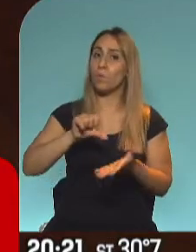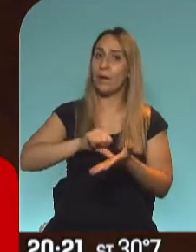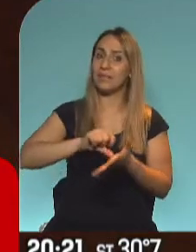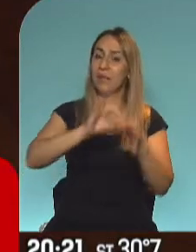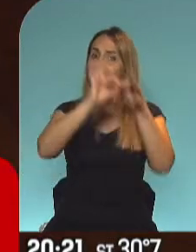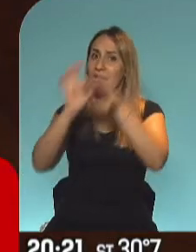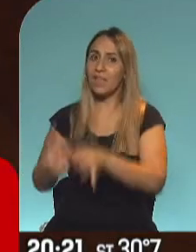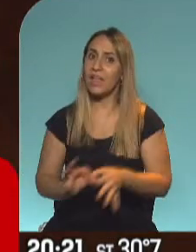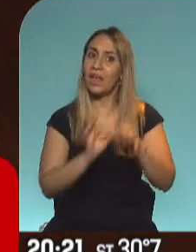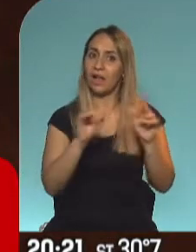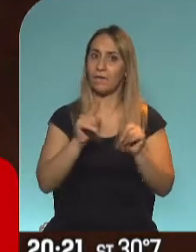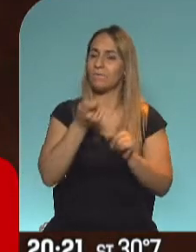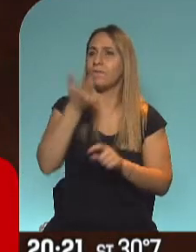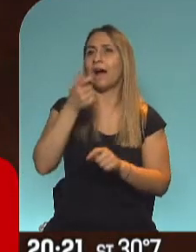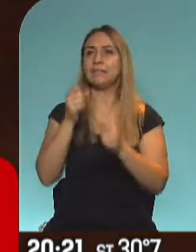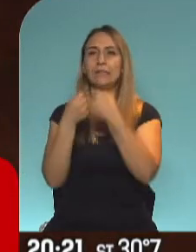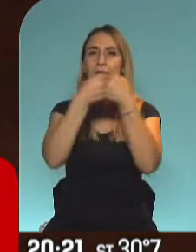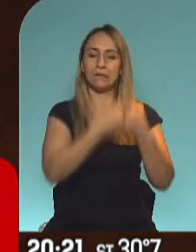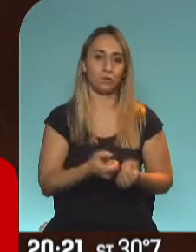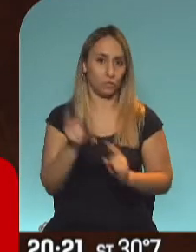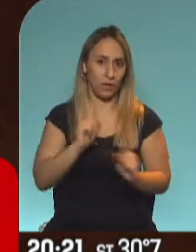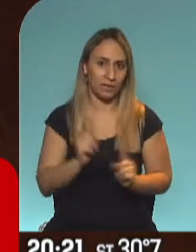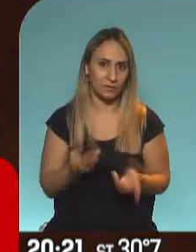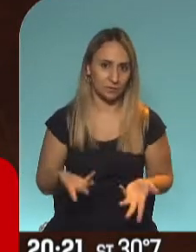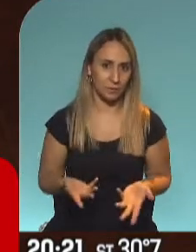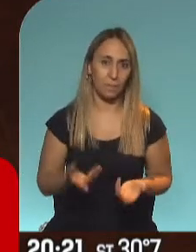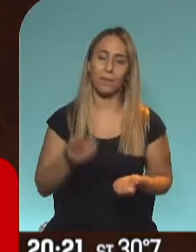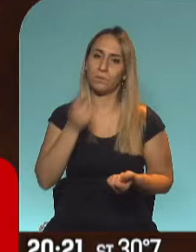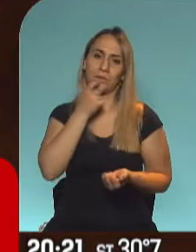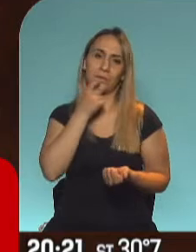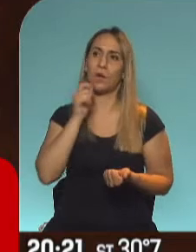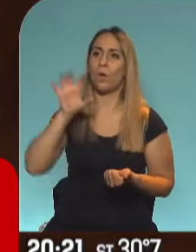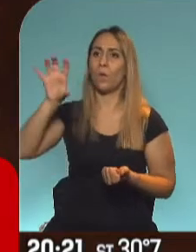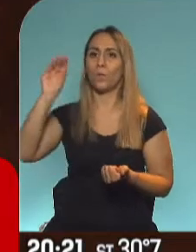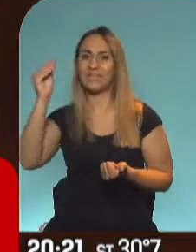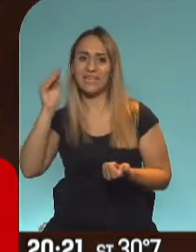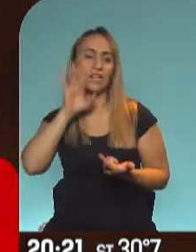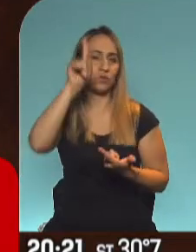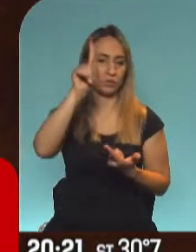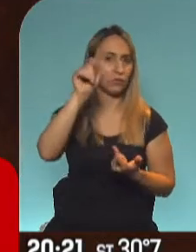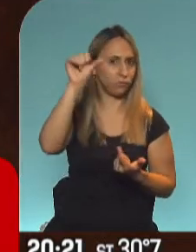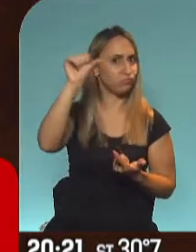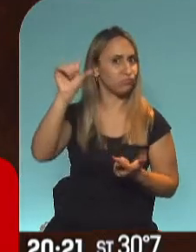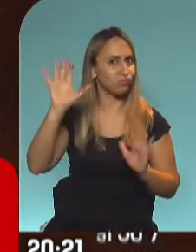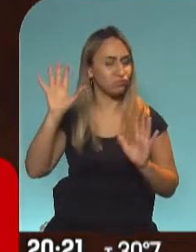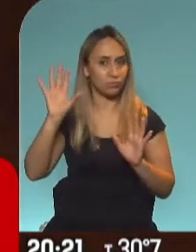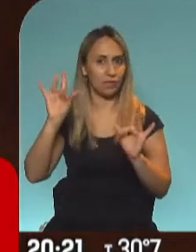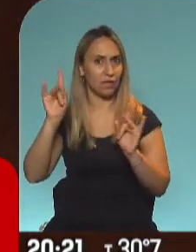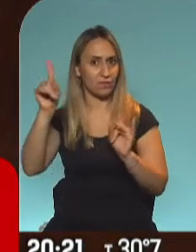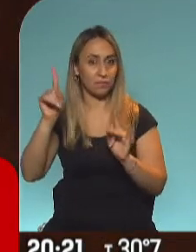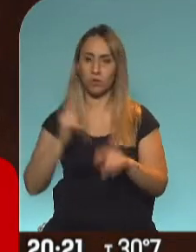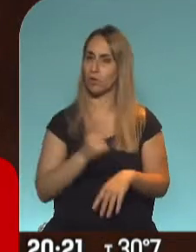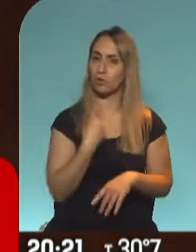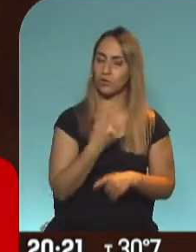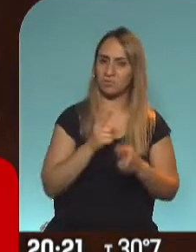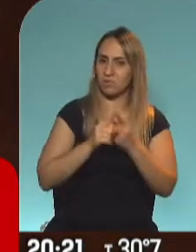trabajar con las provincias. Países federales, Brasil, Estados Unidos, les cuesta. Fíjense que nosotros hemos trabajado unidos del primer momento,